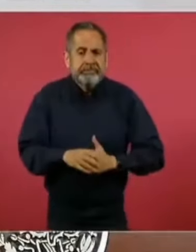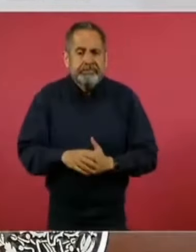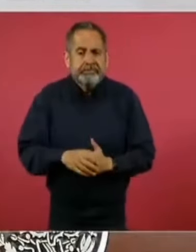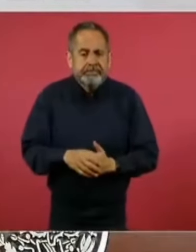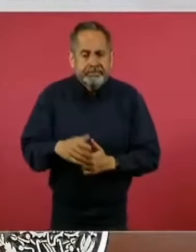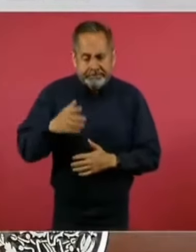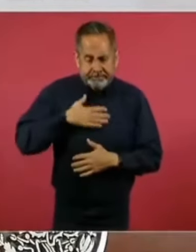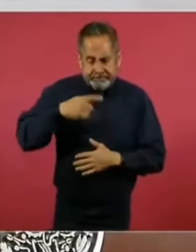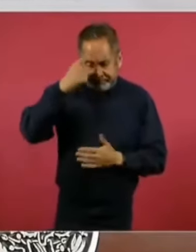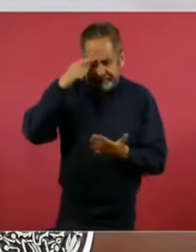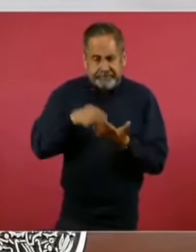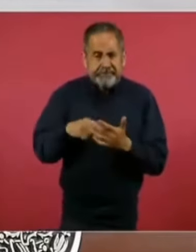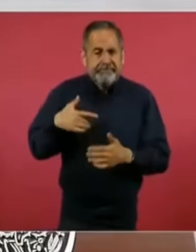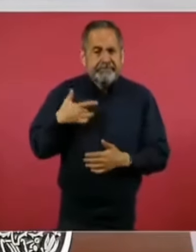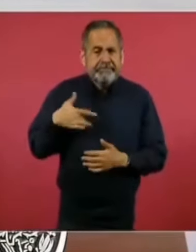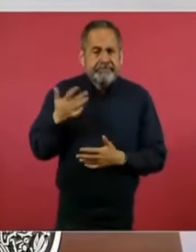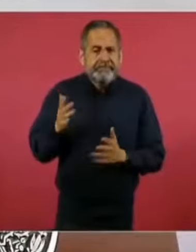yo creo